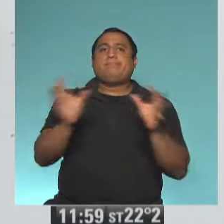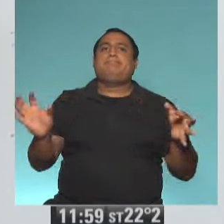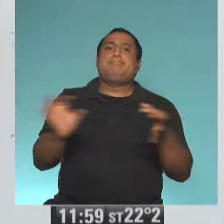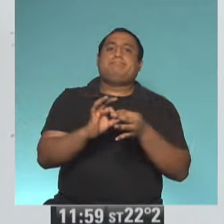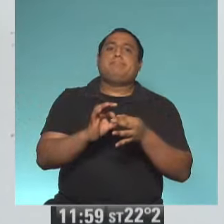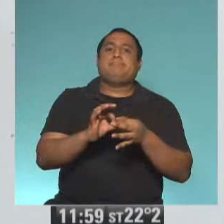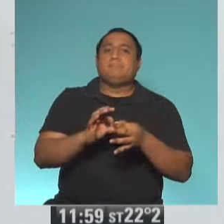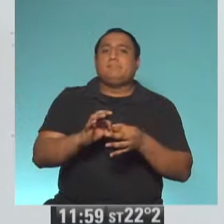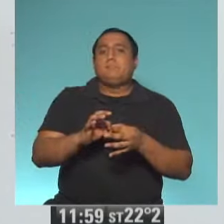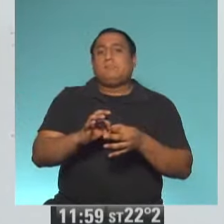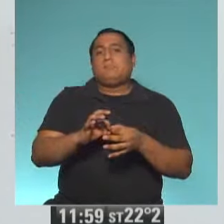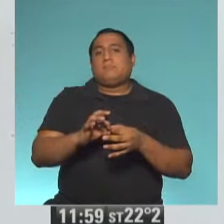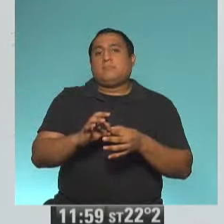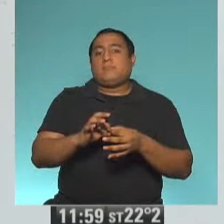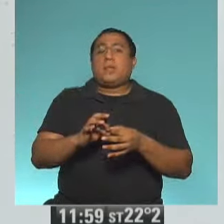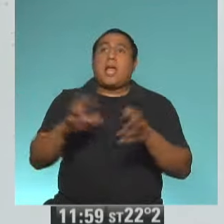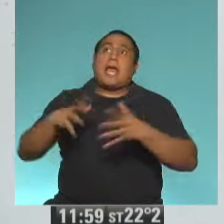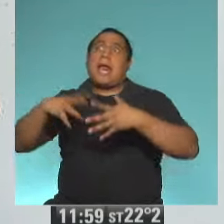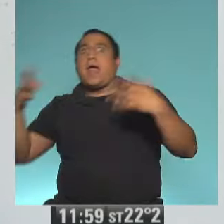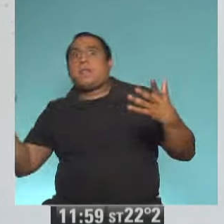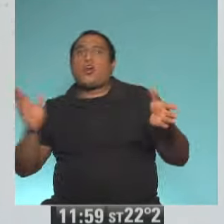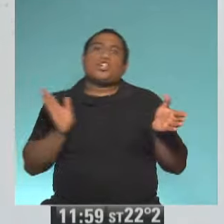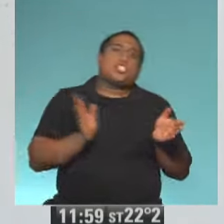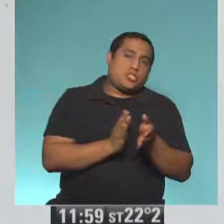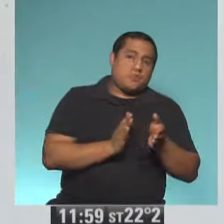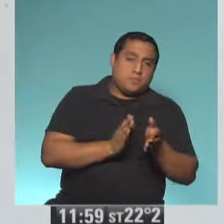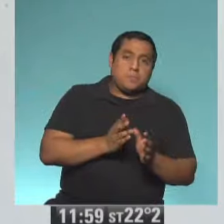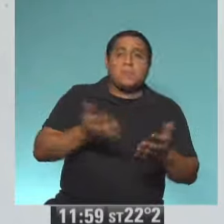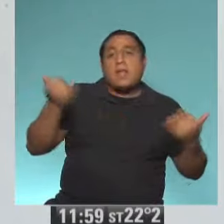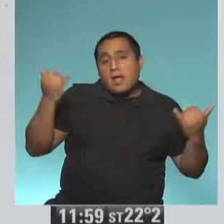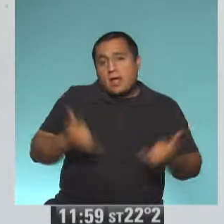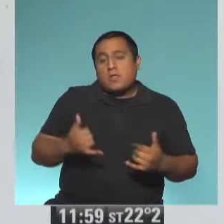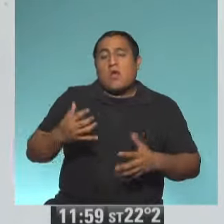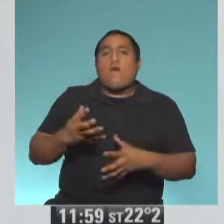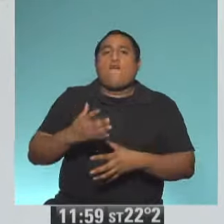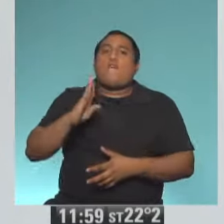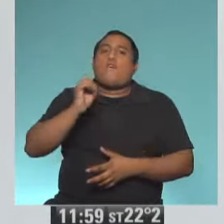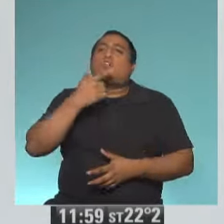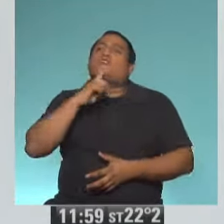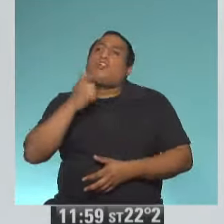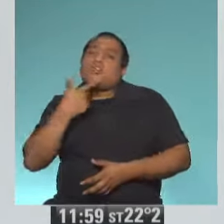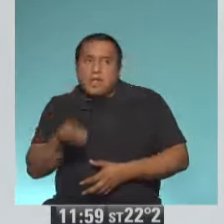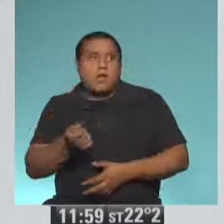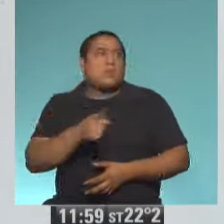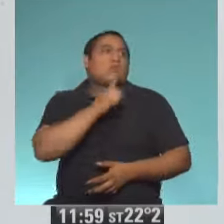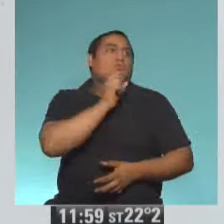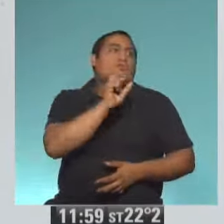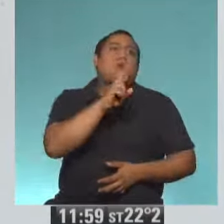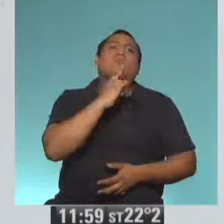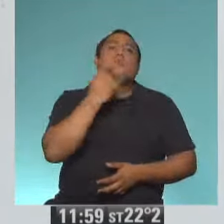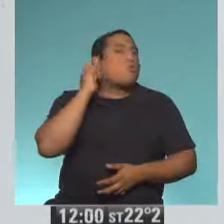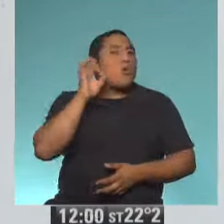cosas en aumentativo o en diminutivo. Es decir, tenemos bolsota, tenemos tortugota,